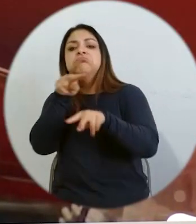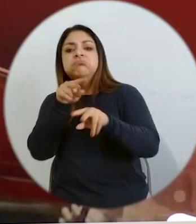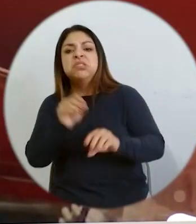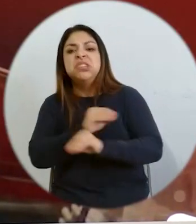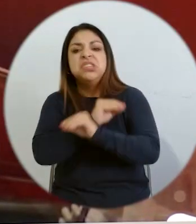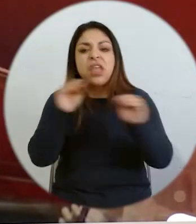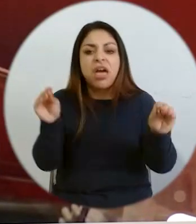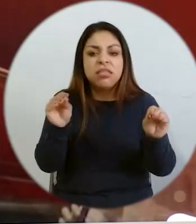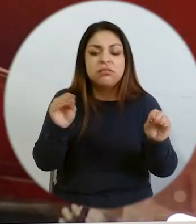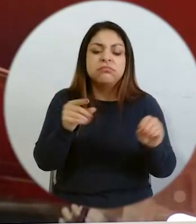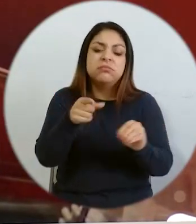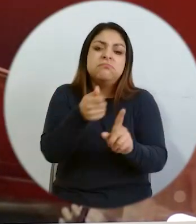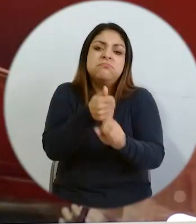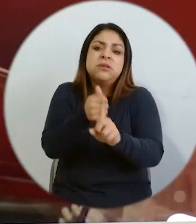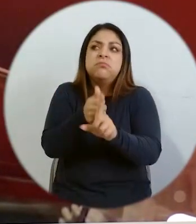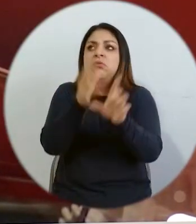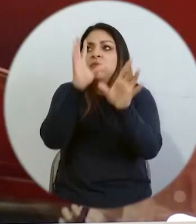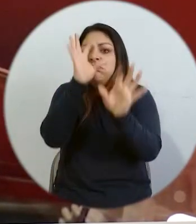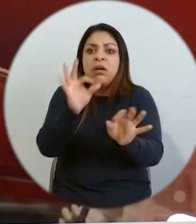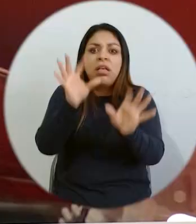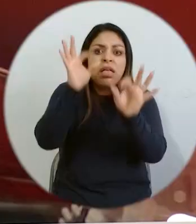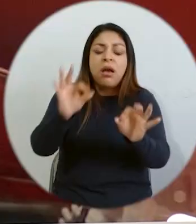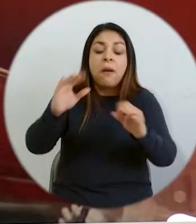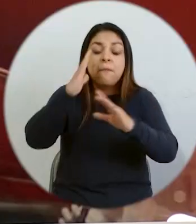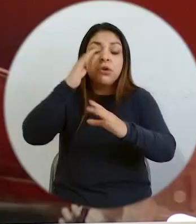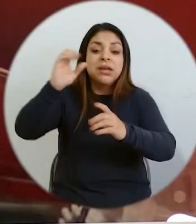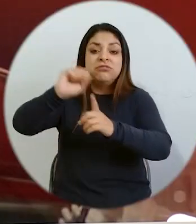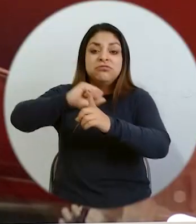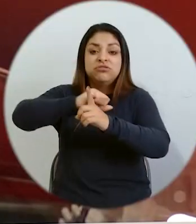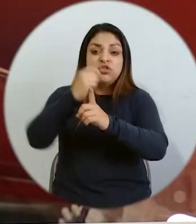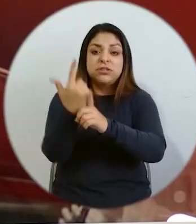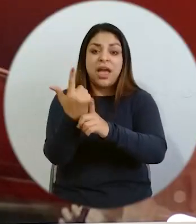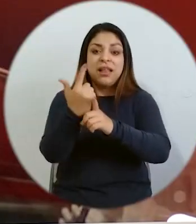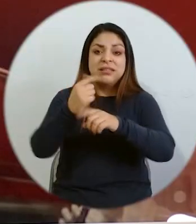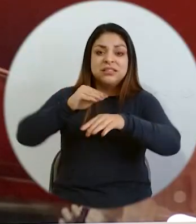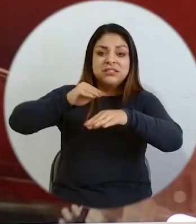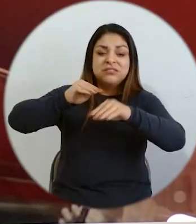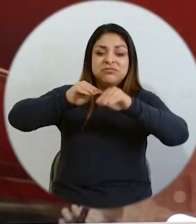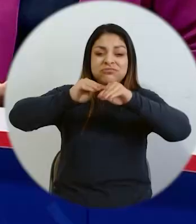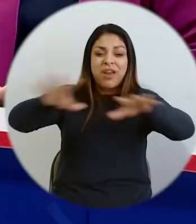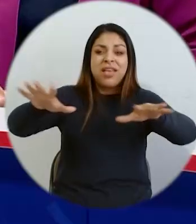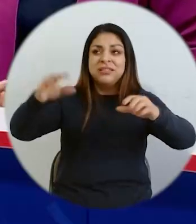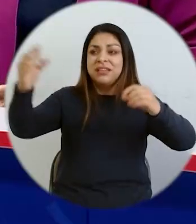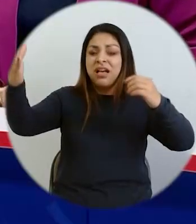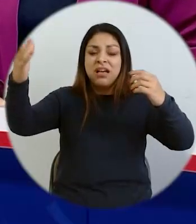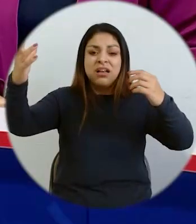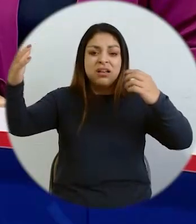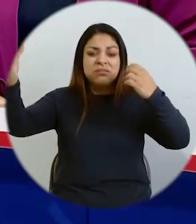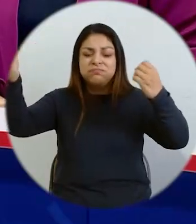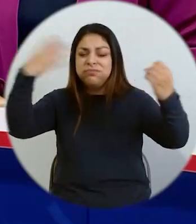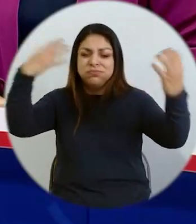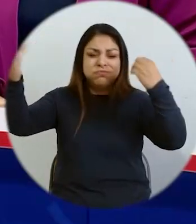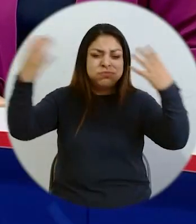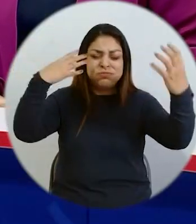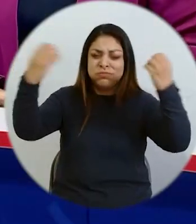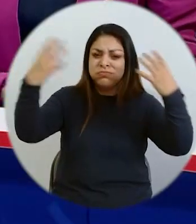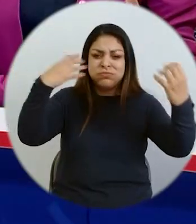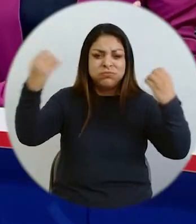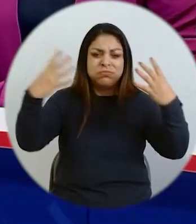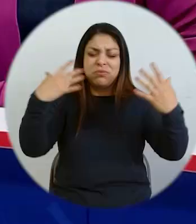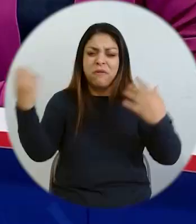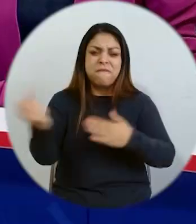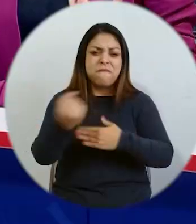decisiones. Es el contexto, el mundo de las redes sociales actualmente adolece, por lo menos en nuestro país,